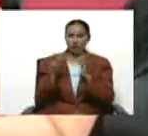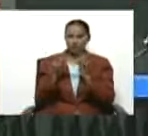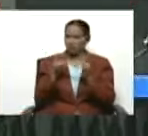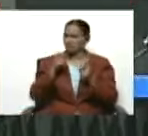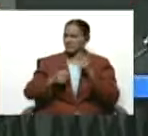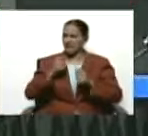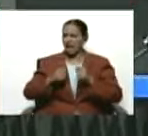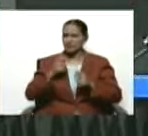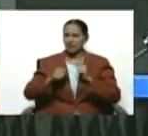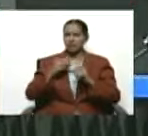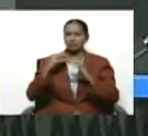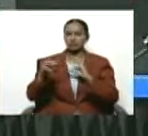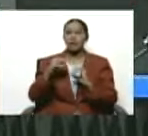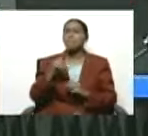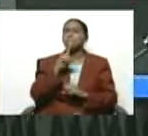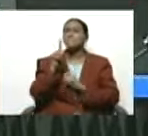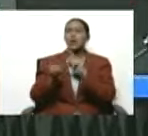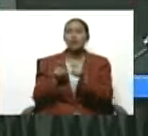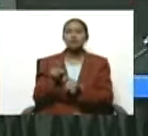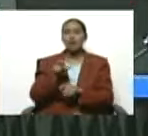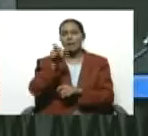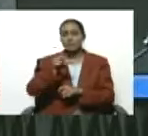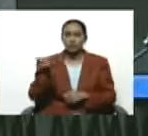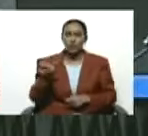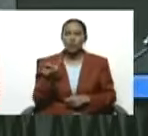Y le preguntamos, directos inclusive.